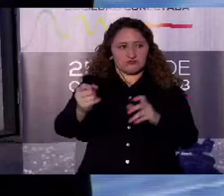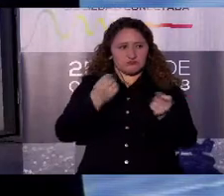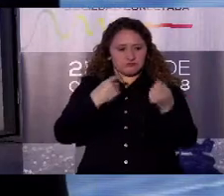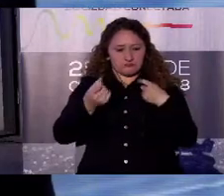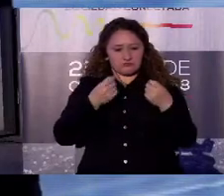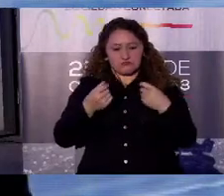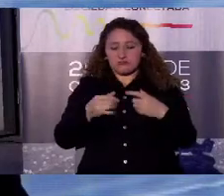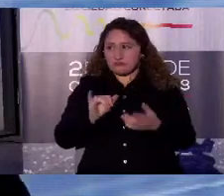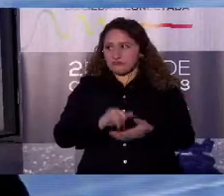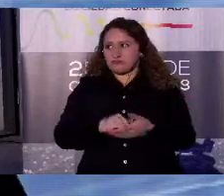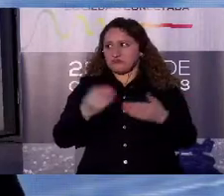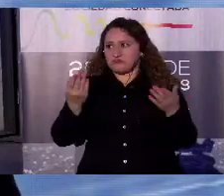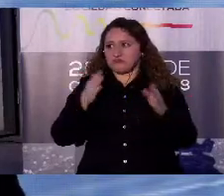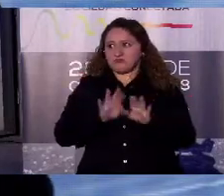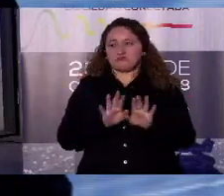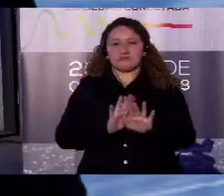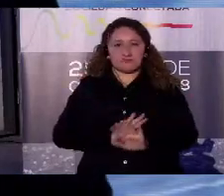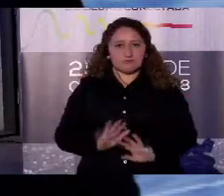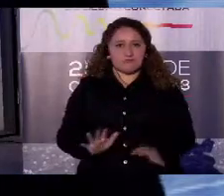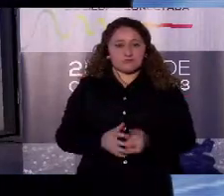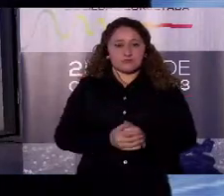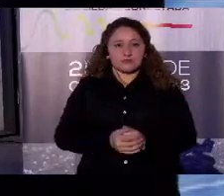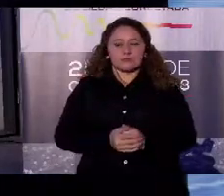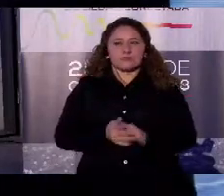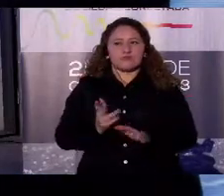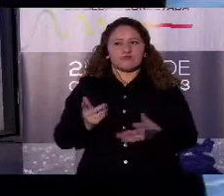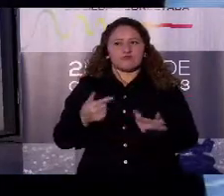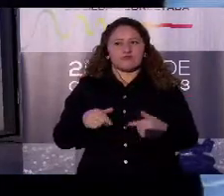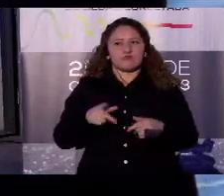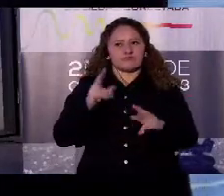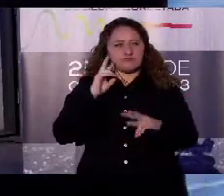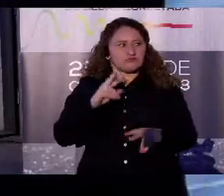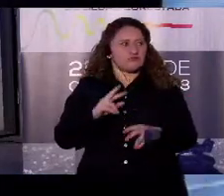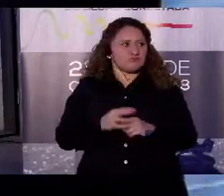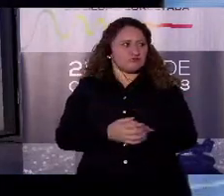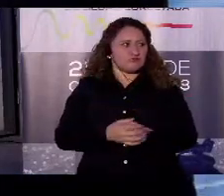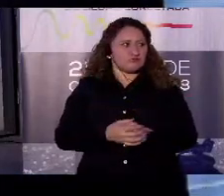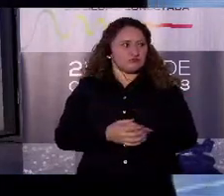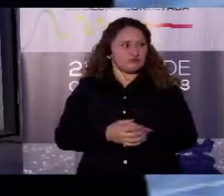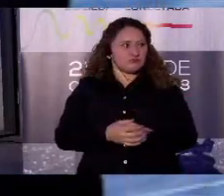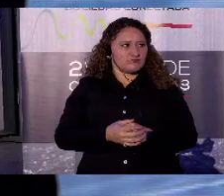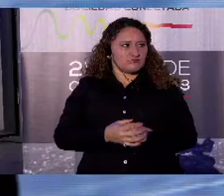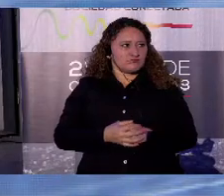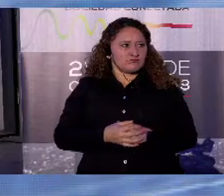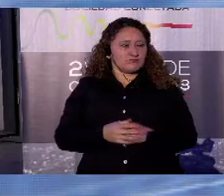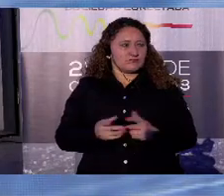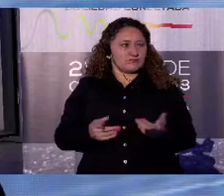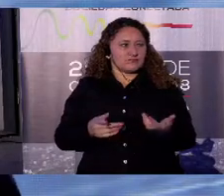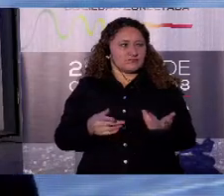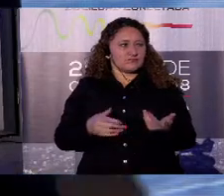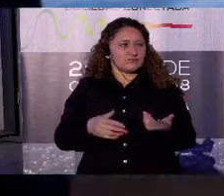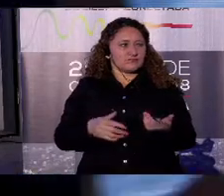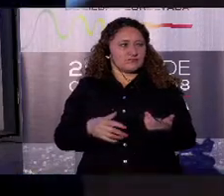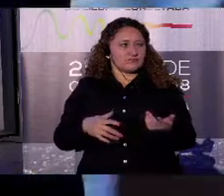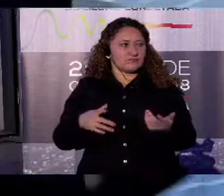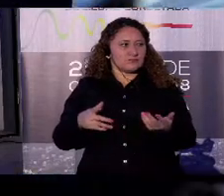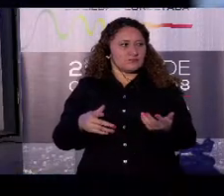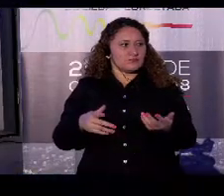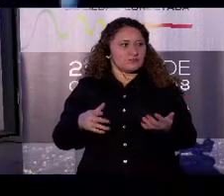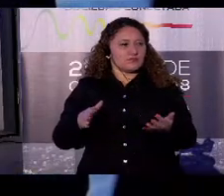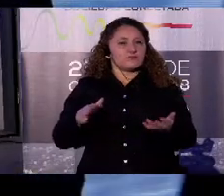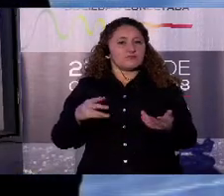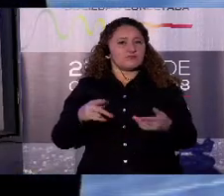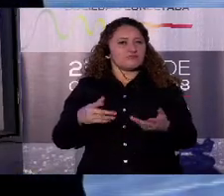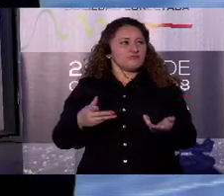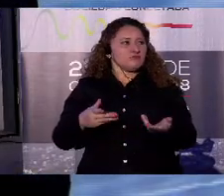el cual daremos cierre a este panel. Entonces, como ustedes, para introducir este panel, no hay en este